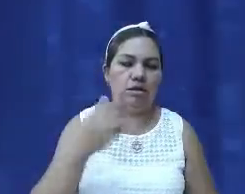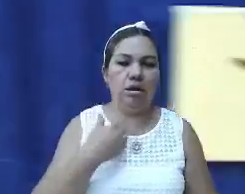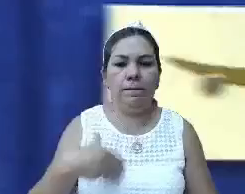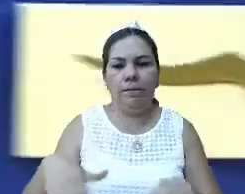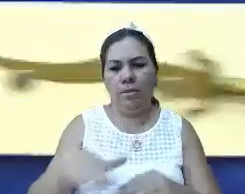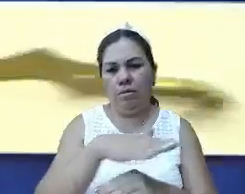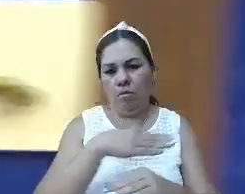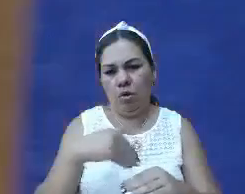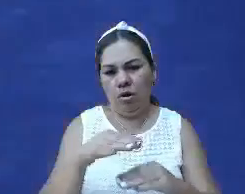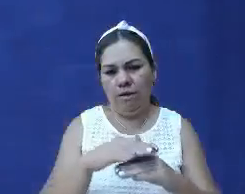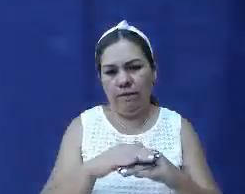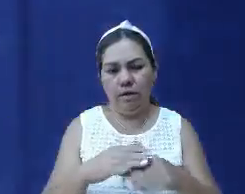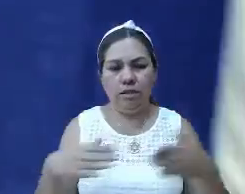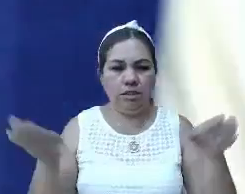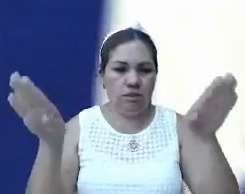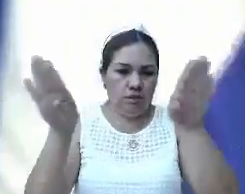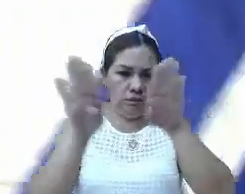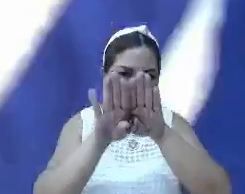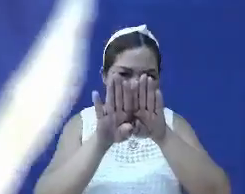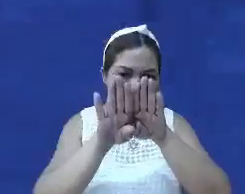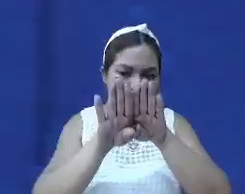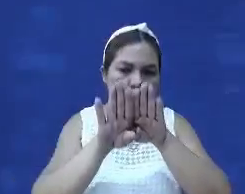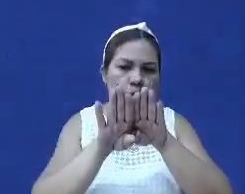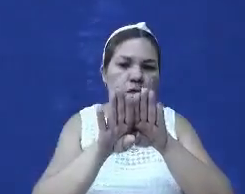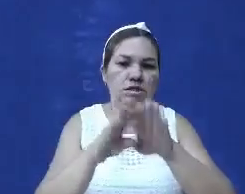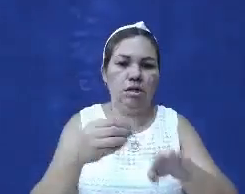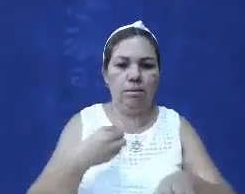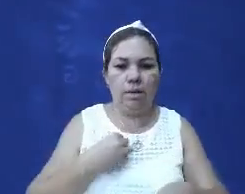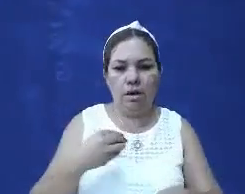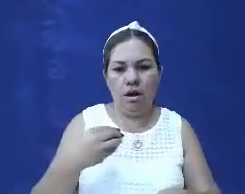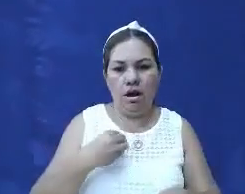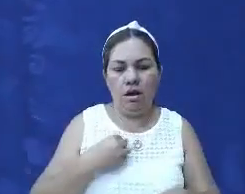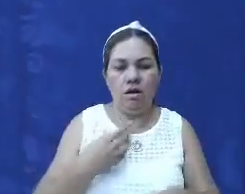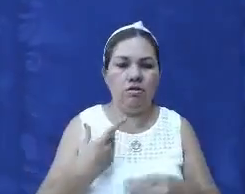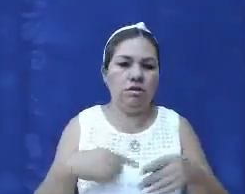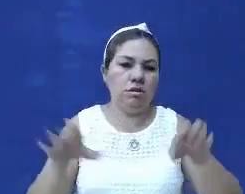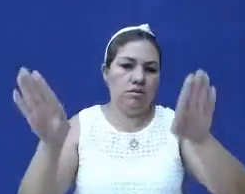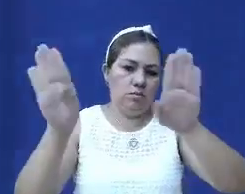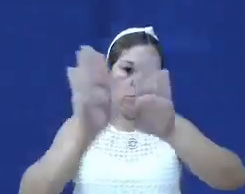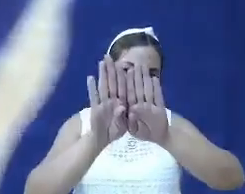le cierran las puertas al pecado, que si le cierran las puertas a los demonios,